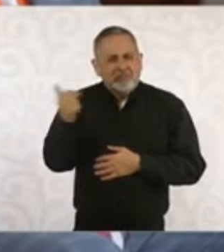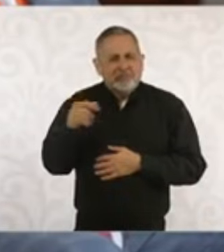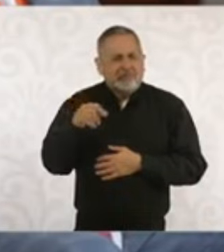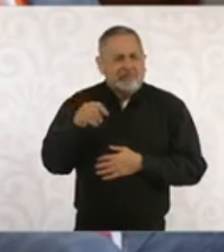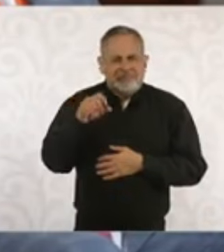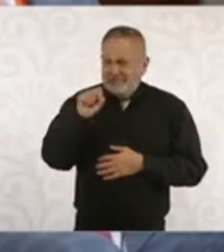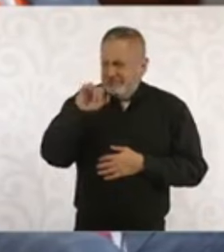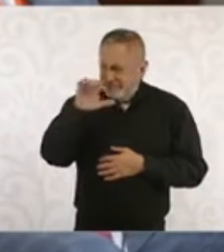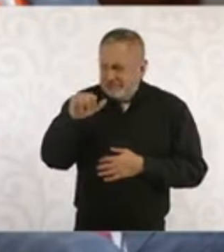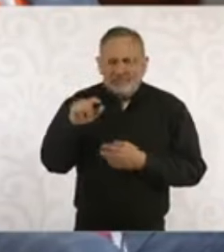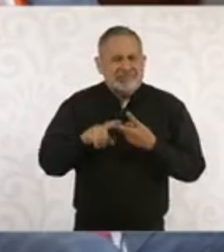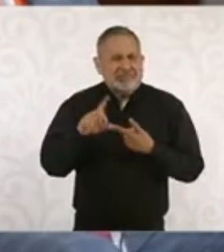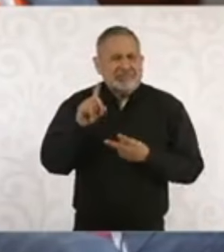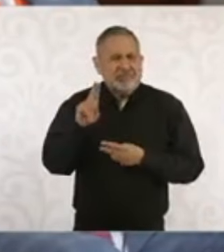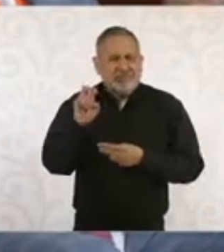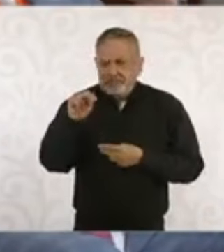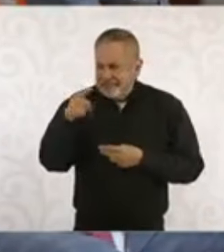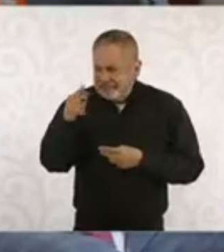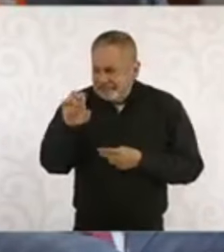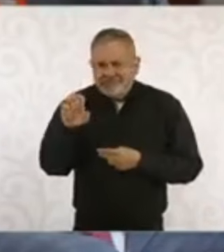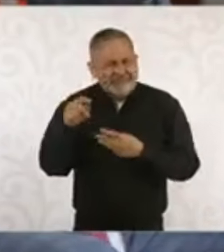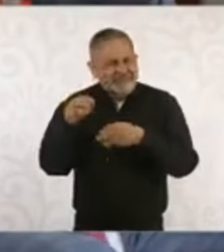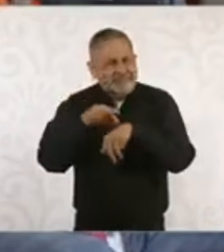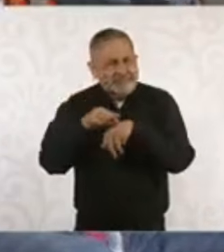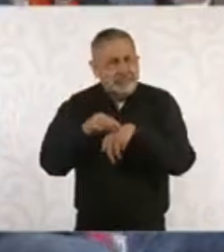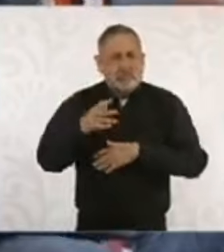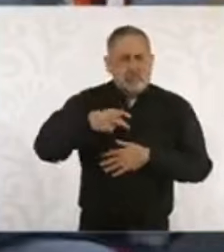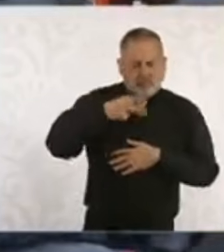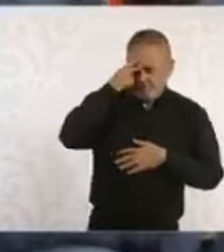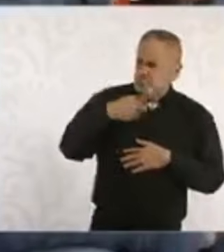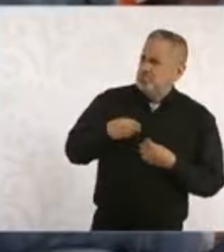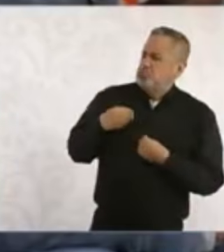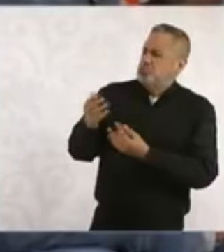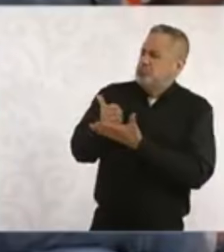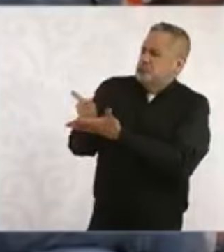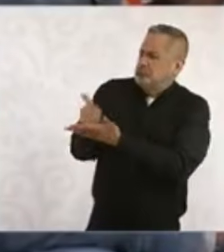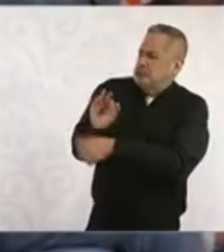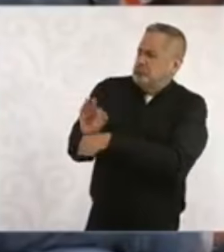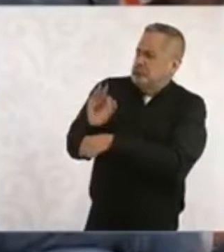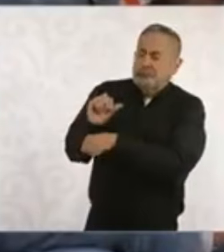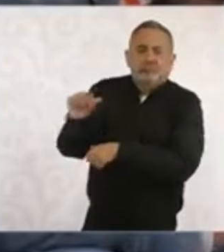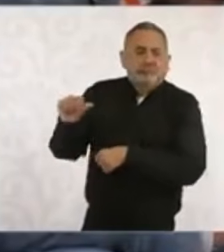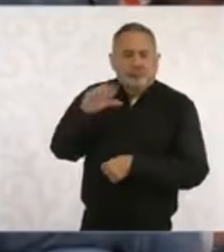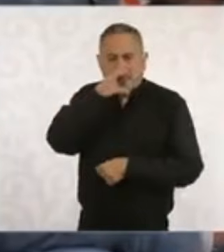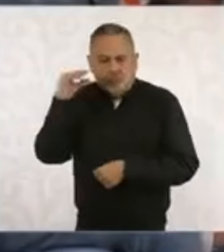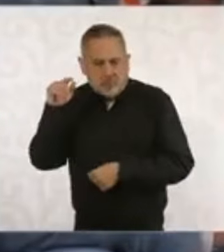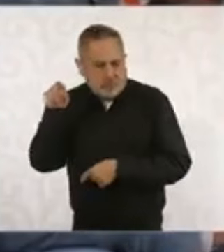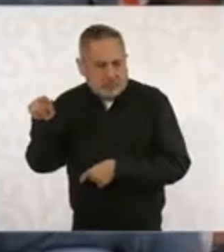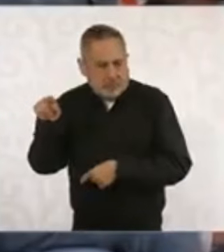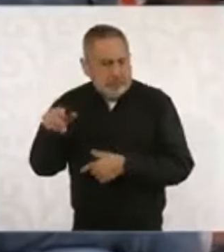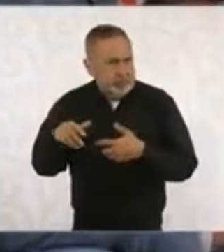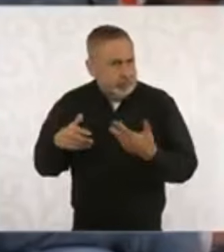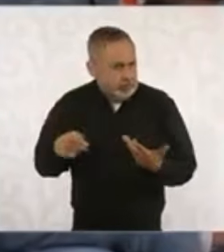Zika y el propio dengue. Este tipo de colaboración en salud pública, es la pregunta, ¿forma parte de